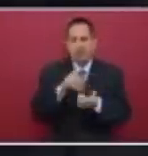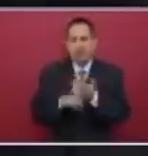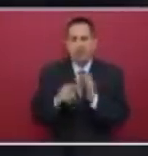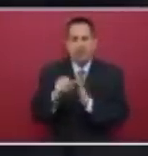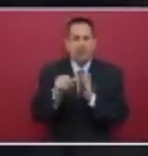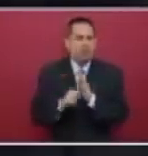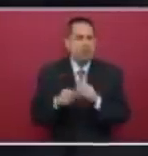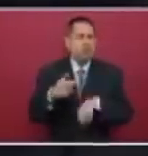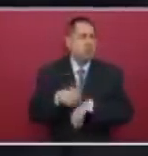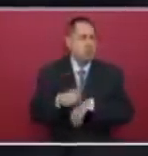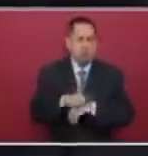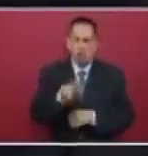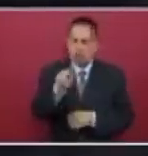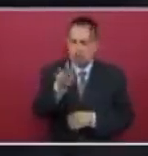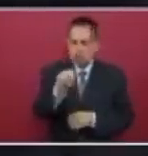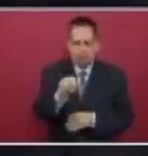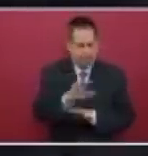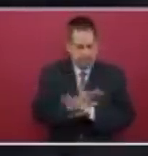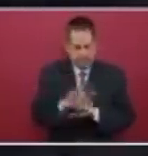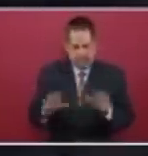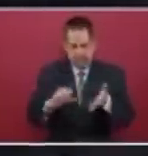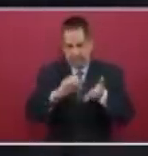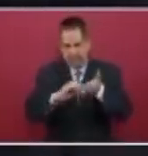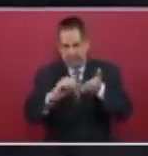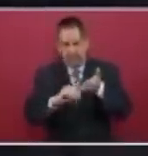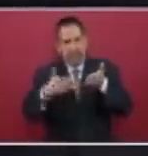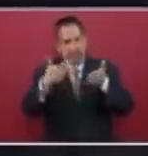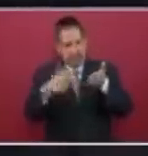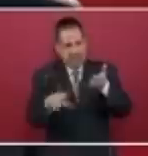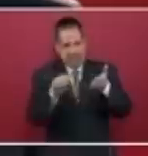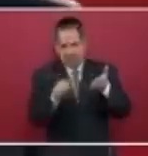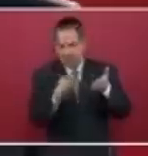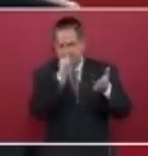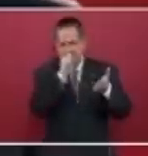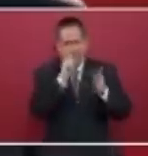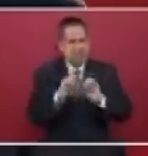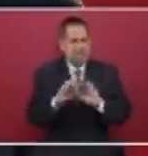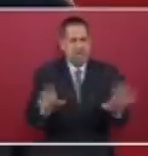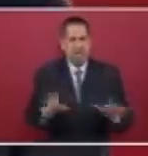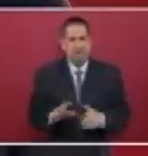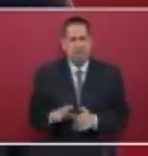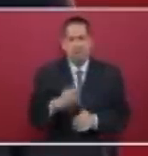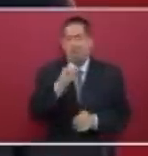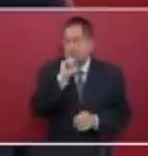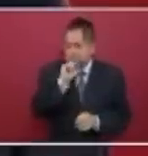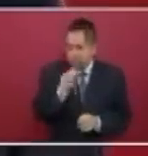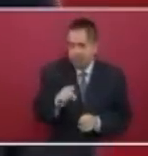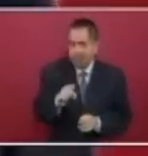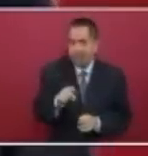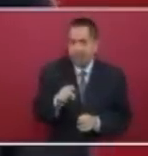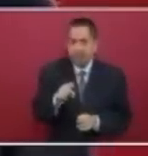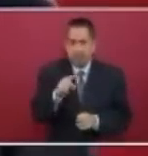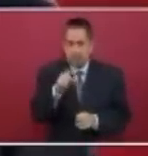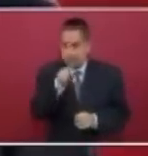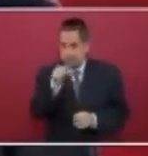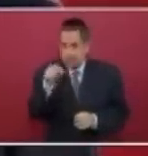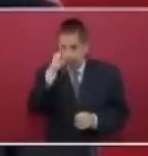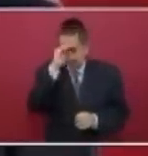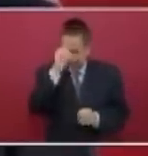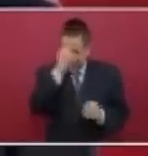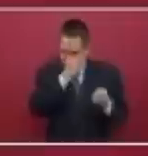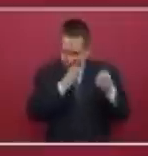artículo 89 la fracción décima y si se analiza